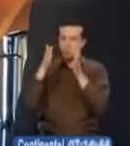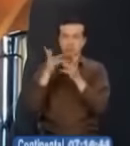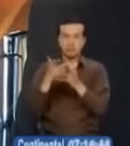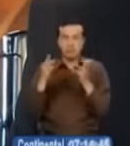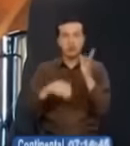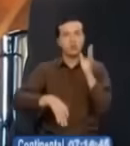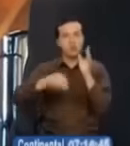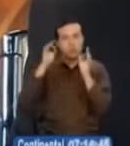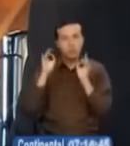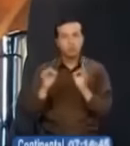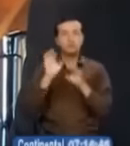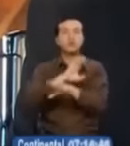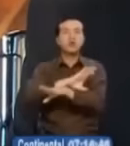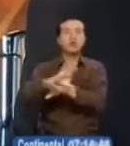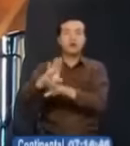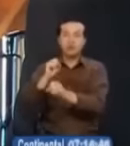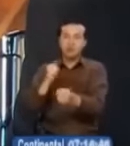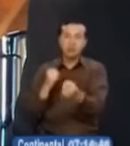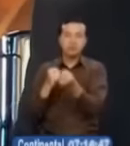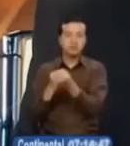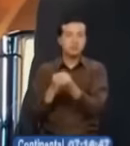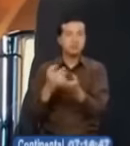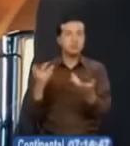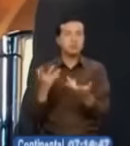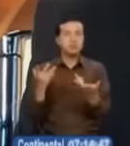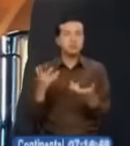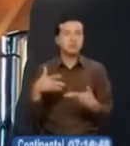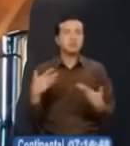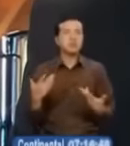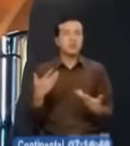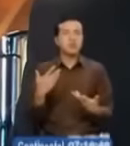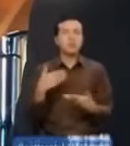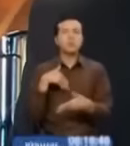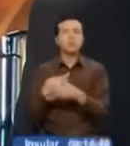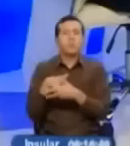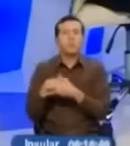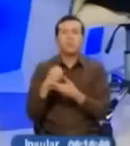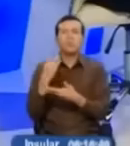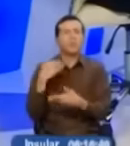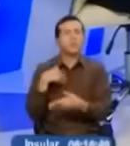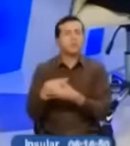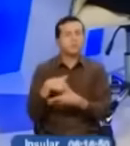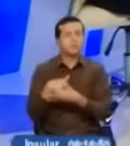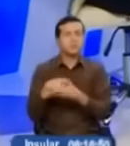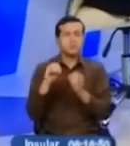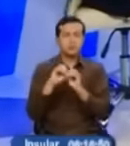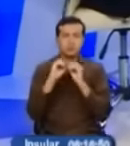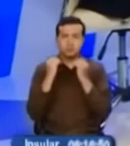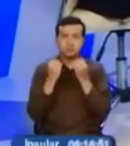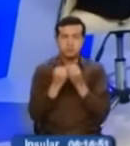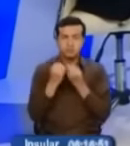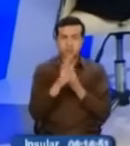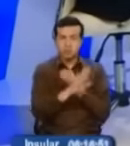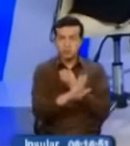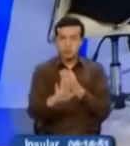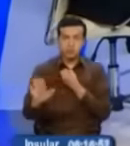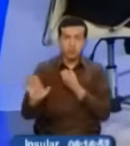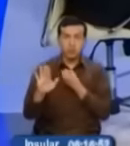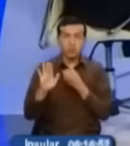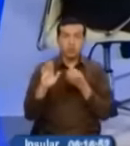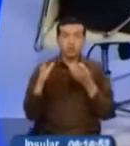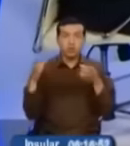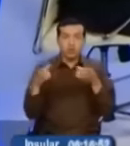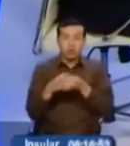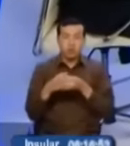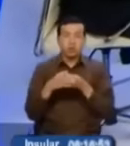apuntan a ese tema. Ahora, es ¿qué tantas barreras tienen las organizaciones que forman parte de la red financiera